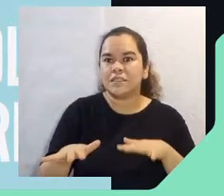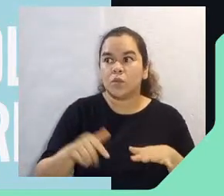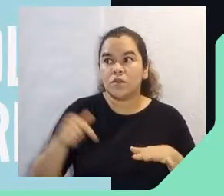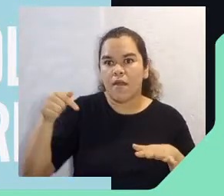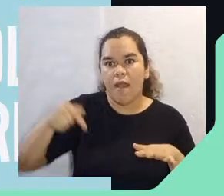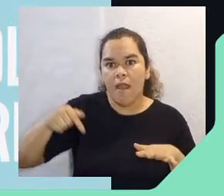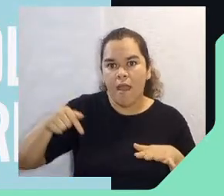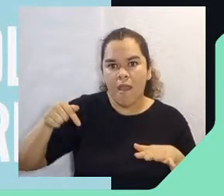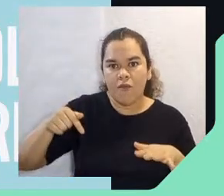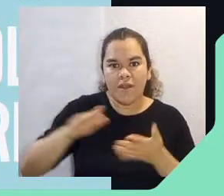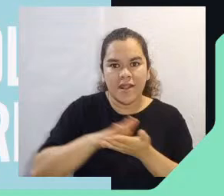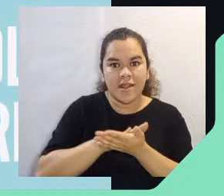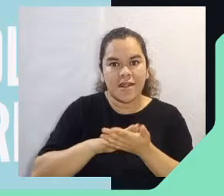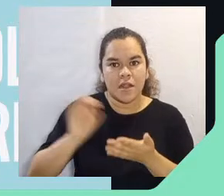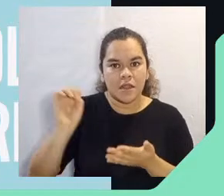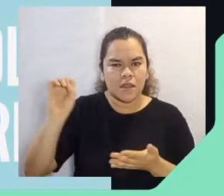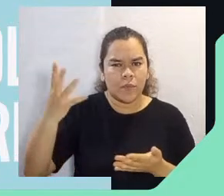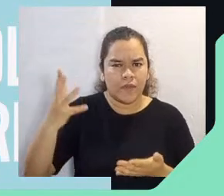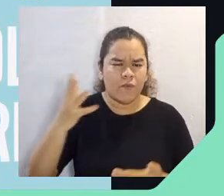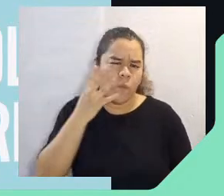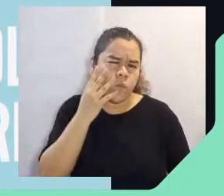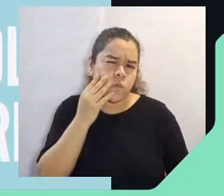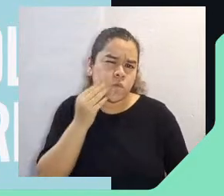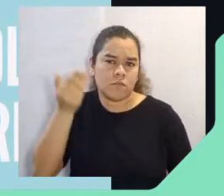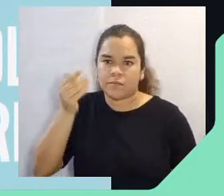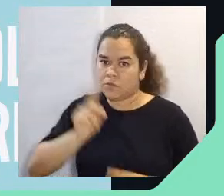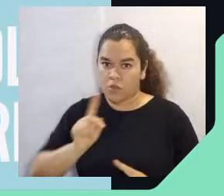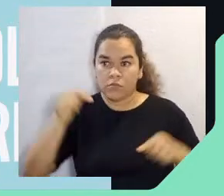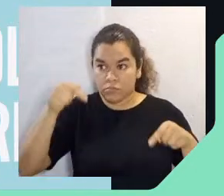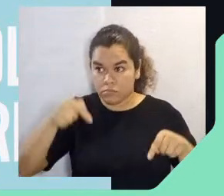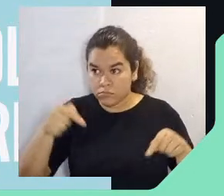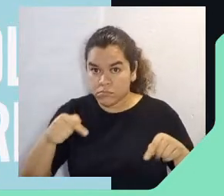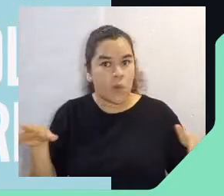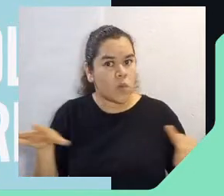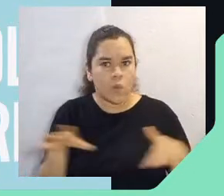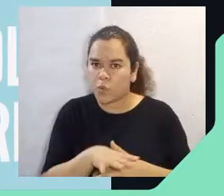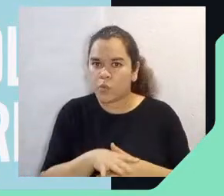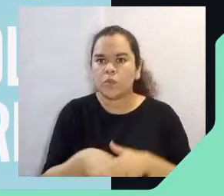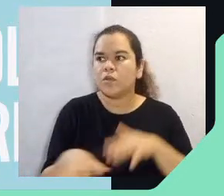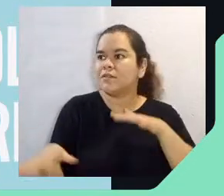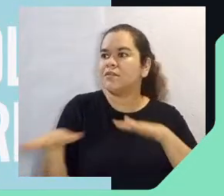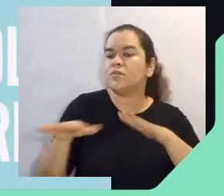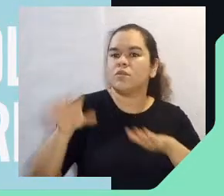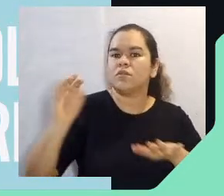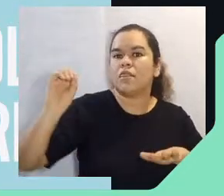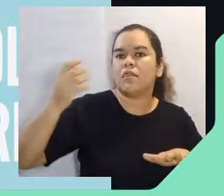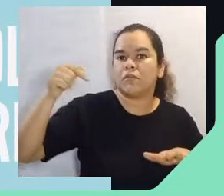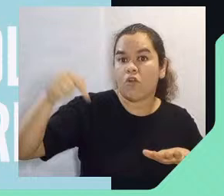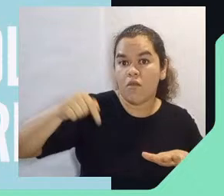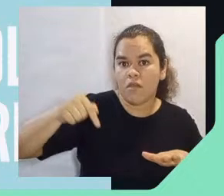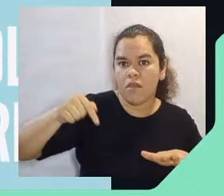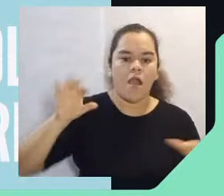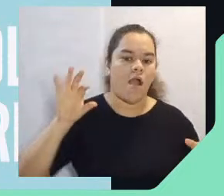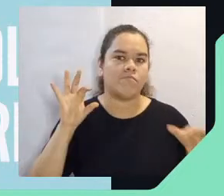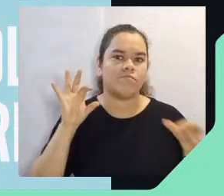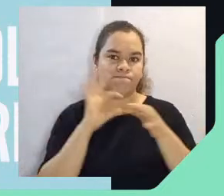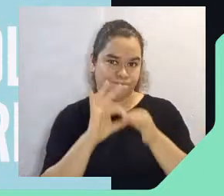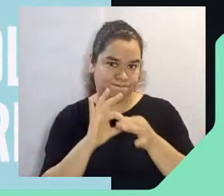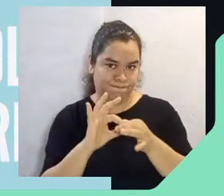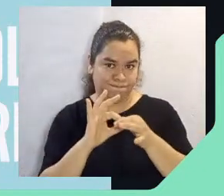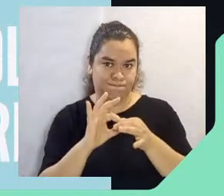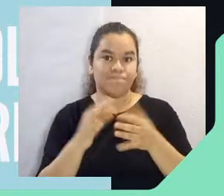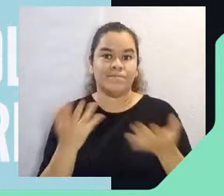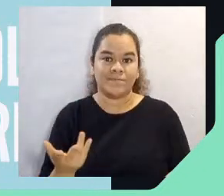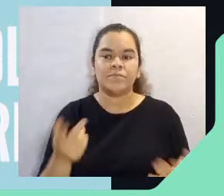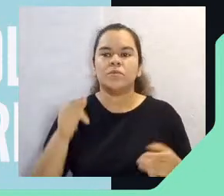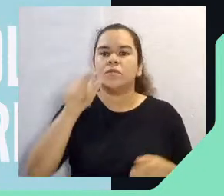mercado, y lo que intentamos hacer es lograr acercar a los profesionales con el mercado